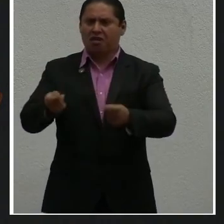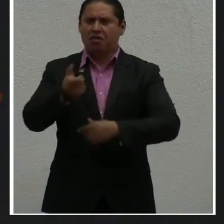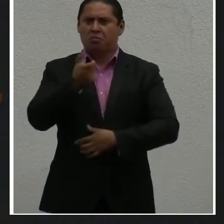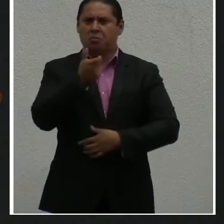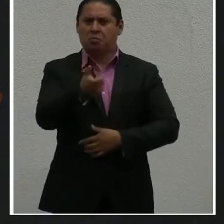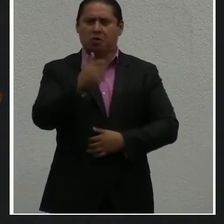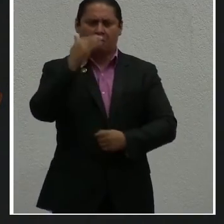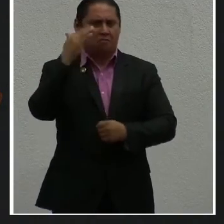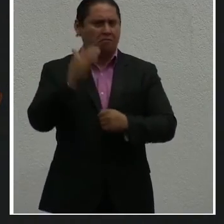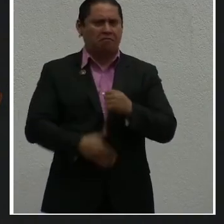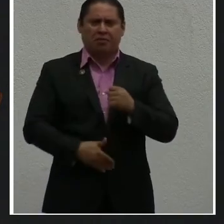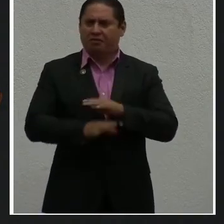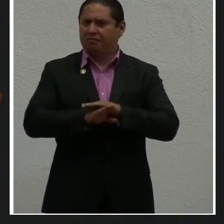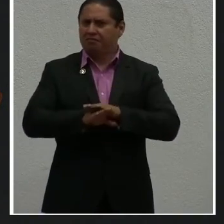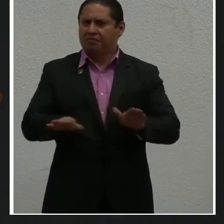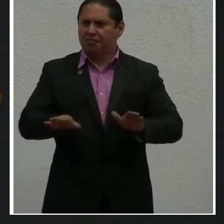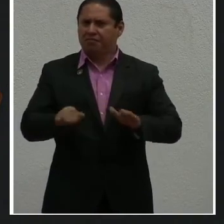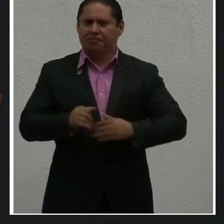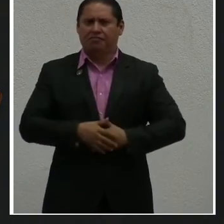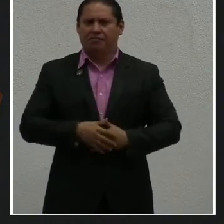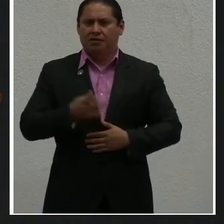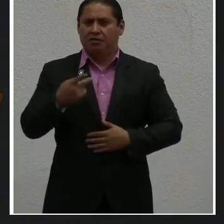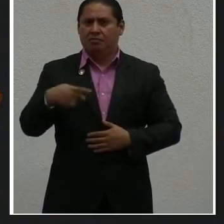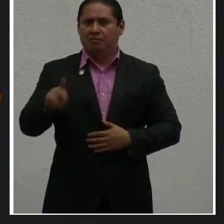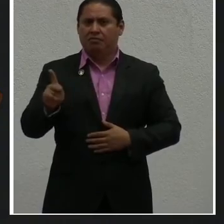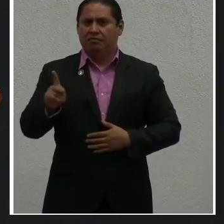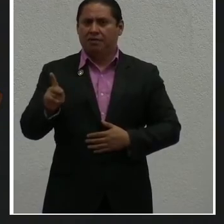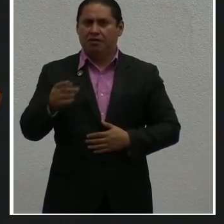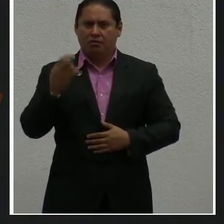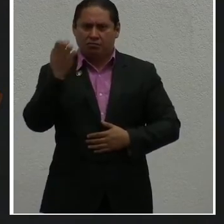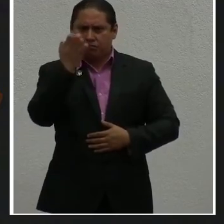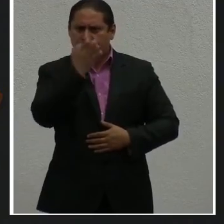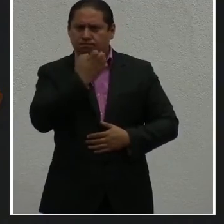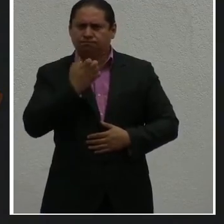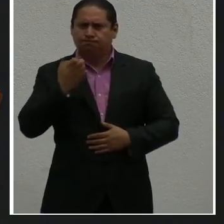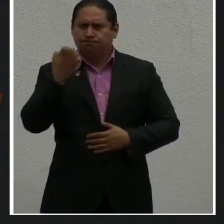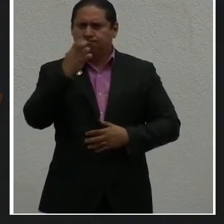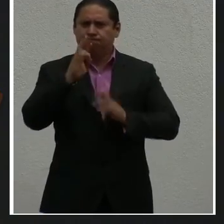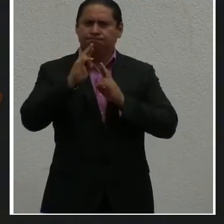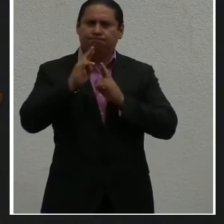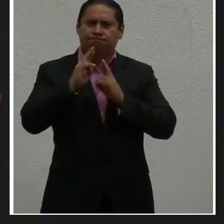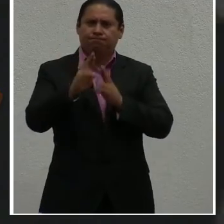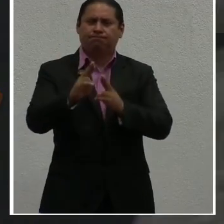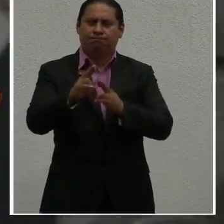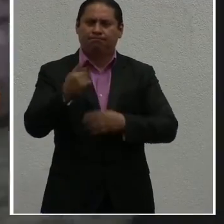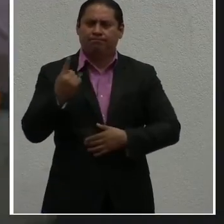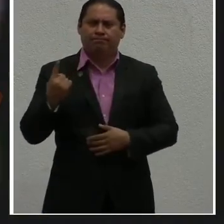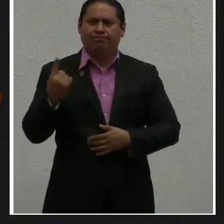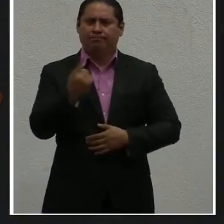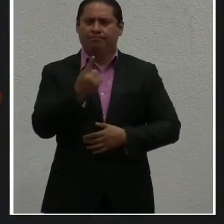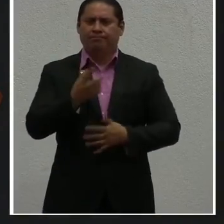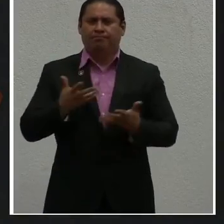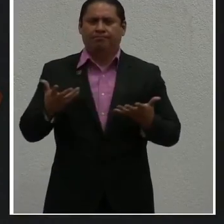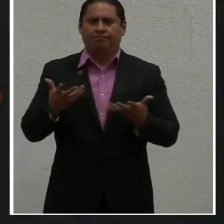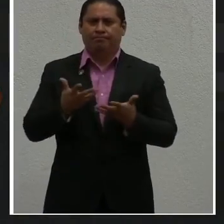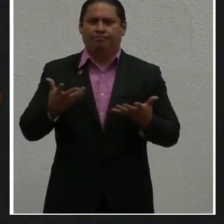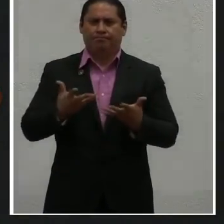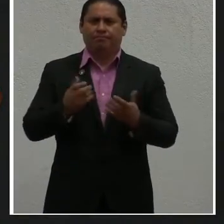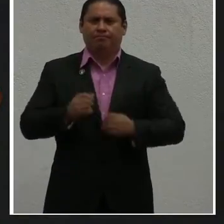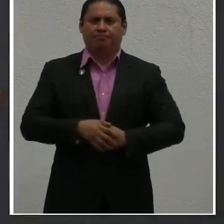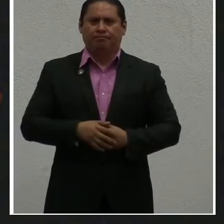concluyó con su cuenta pública, pero no estamos analizando el resultado que hace el órgano